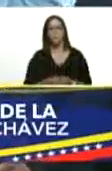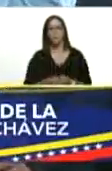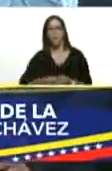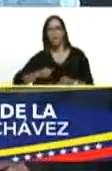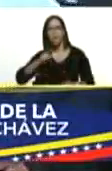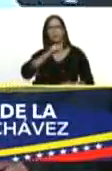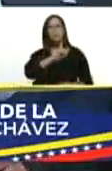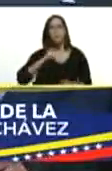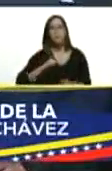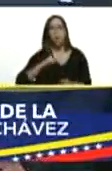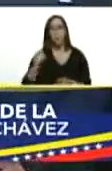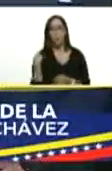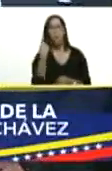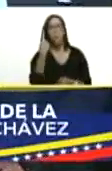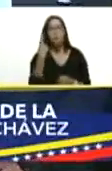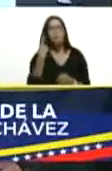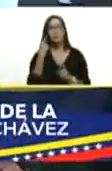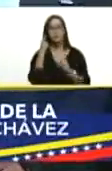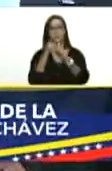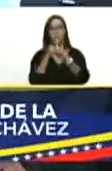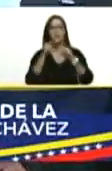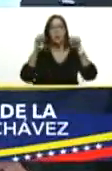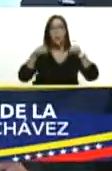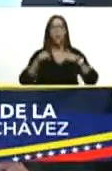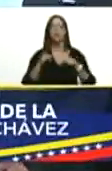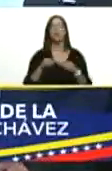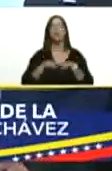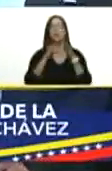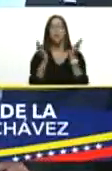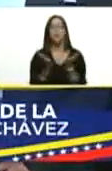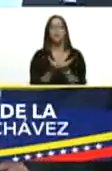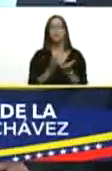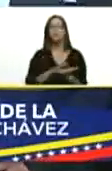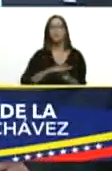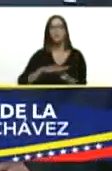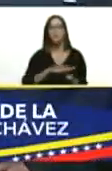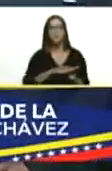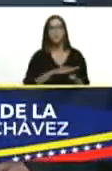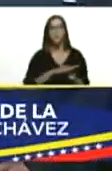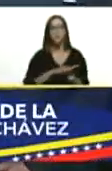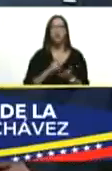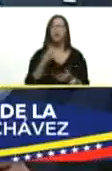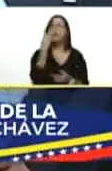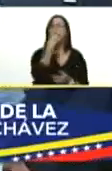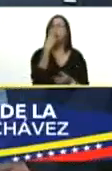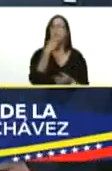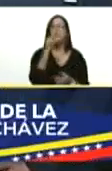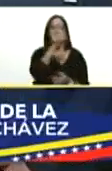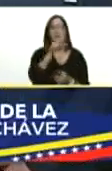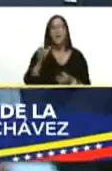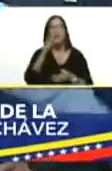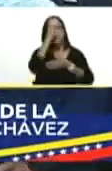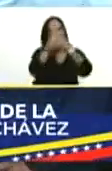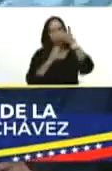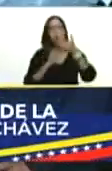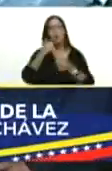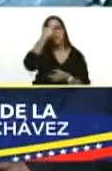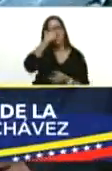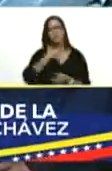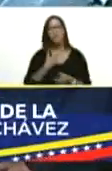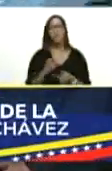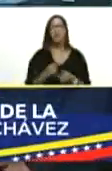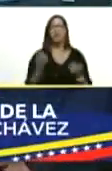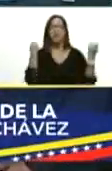Somos una alternativa hoy por hoy en el mundo. Los ojos de la gente noble y decente, de los